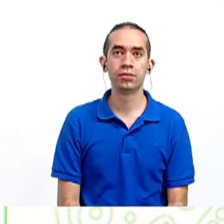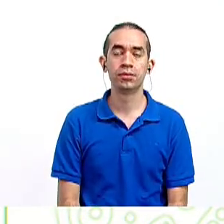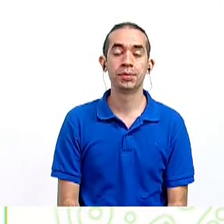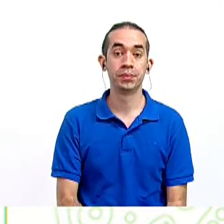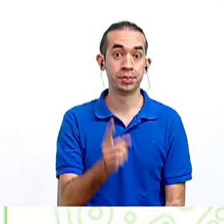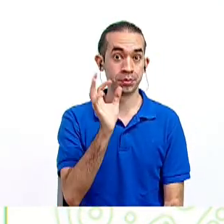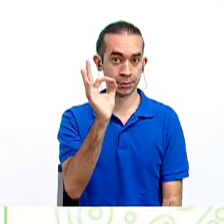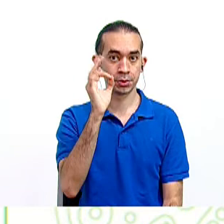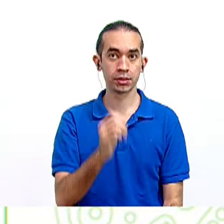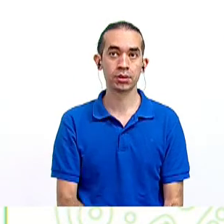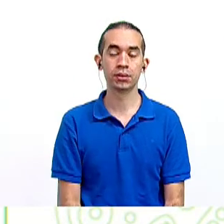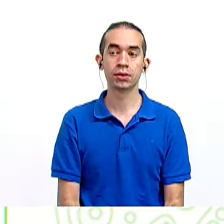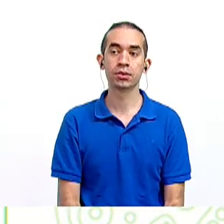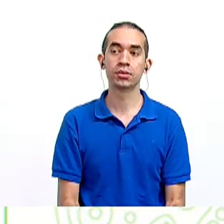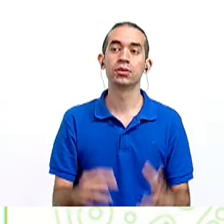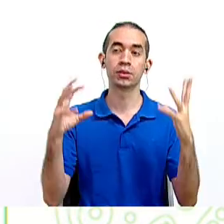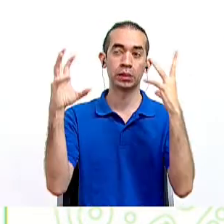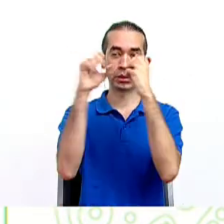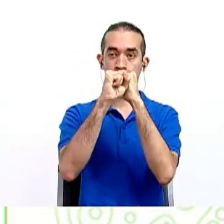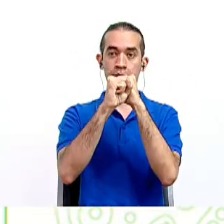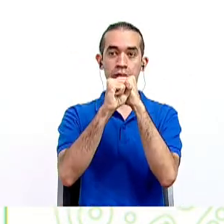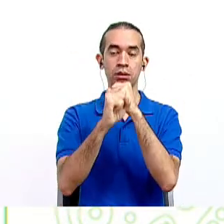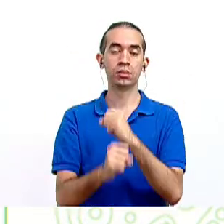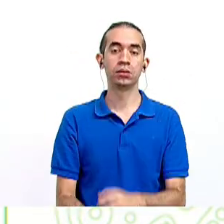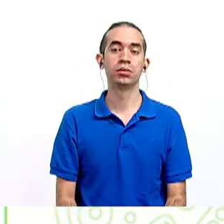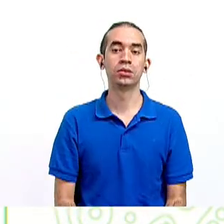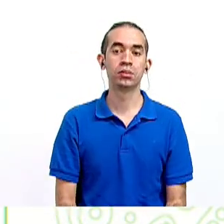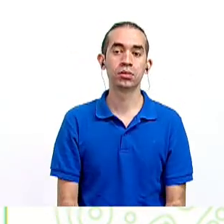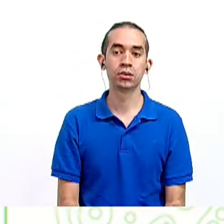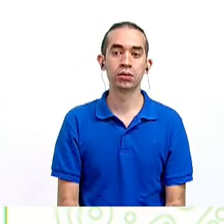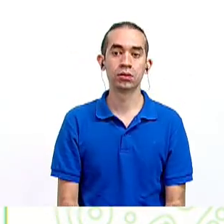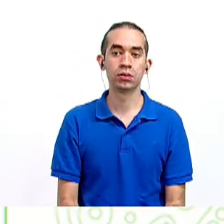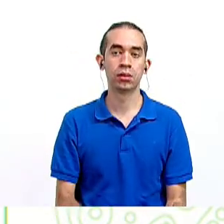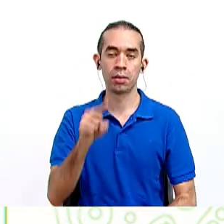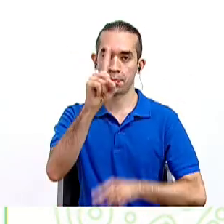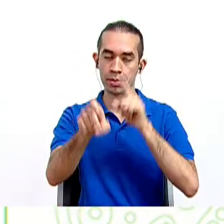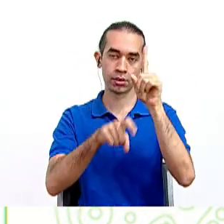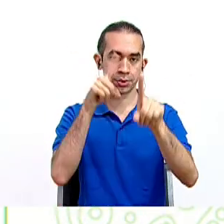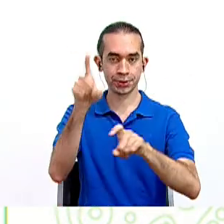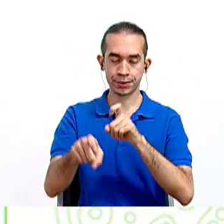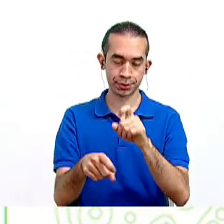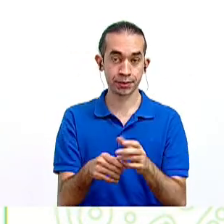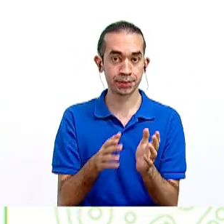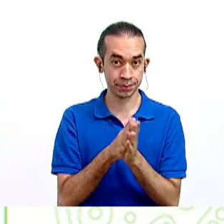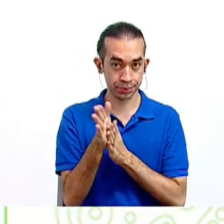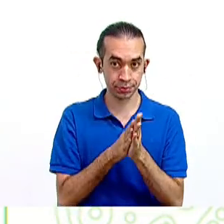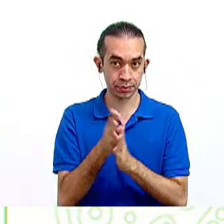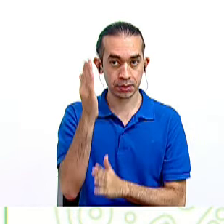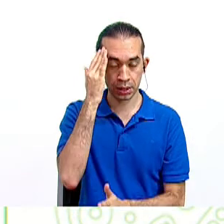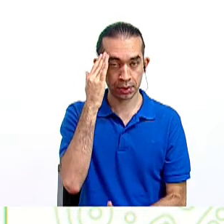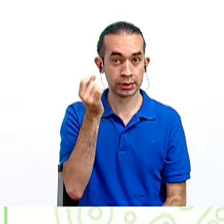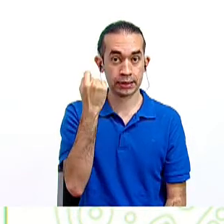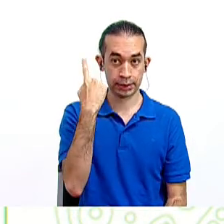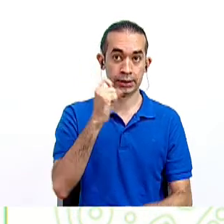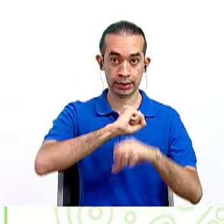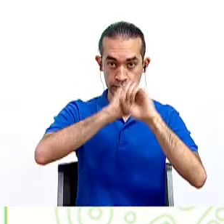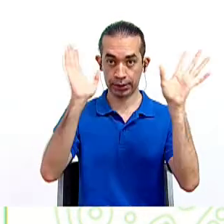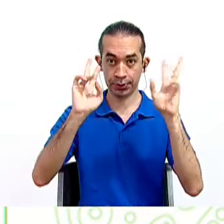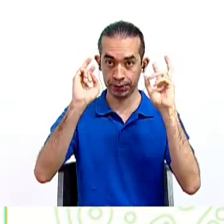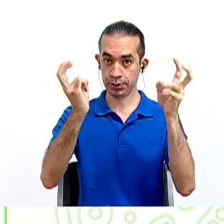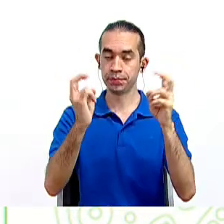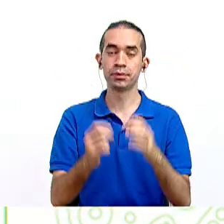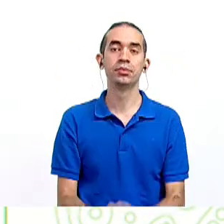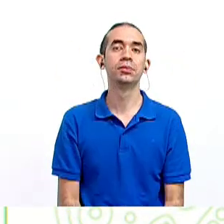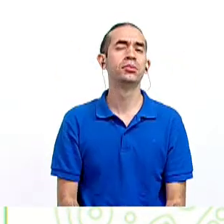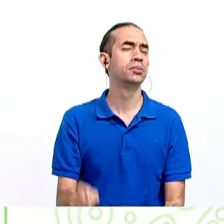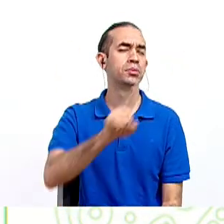Muy bien, en resumen, vamos a hacer las siguientes preguntas para ver cómo quedó el tema, a ver si lo lograron entender. Entonces